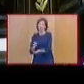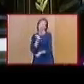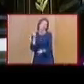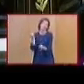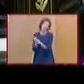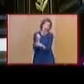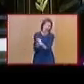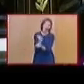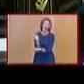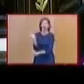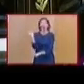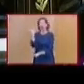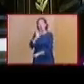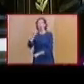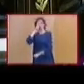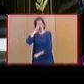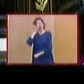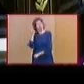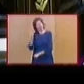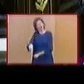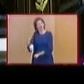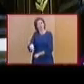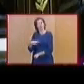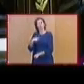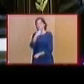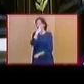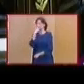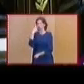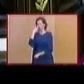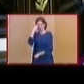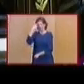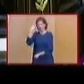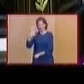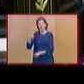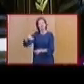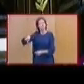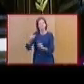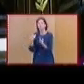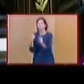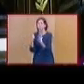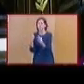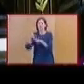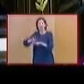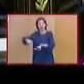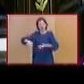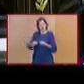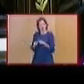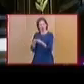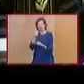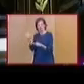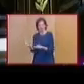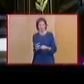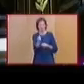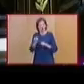turista, y soy testigo directo de que precisan algunas reformas que mejoren y que cualifiquen la